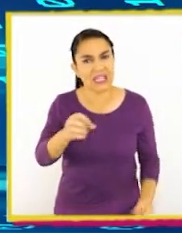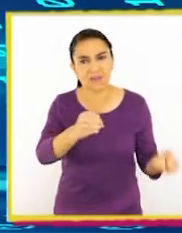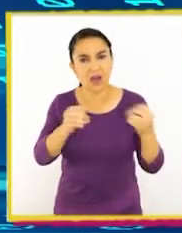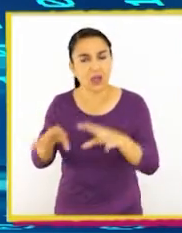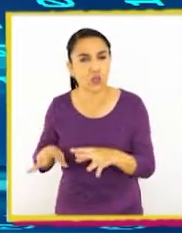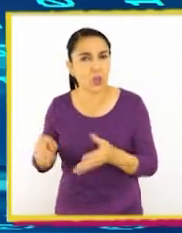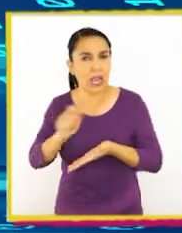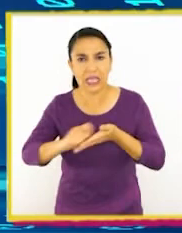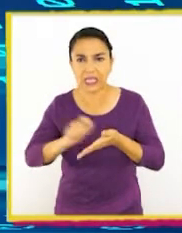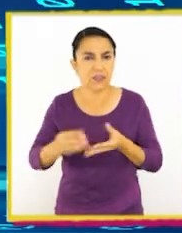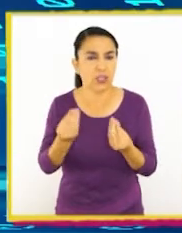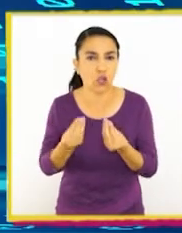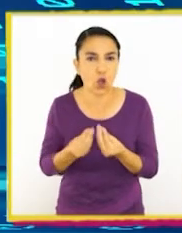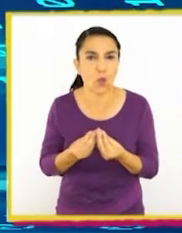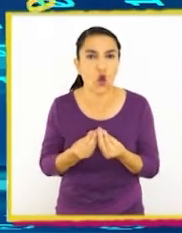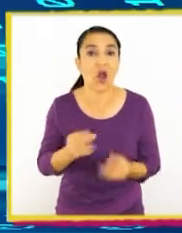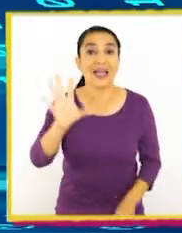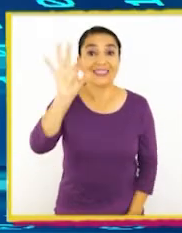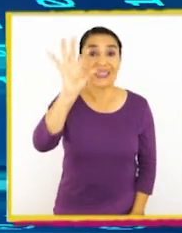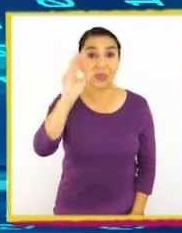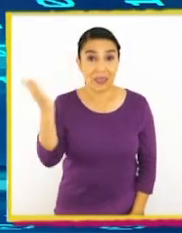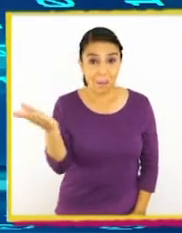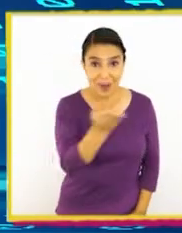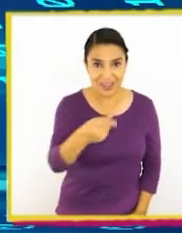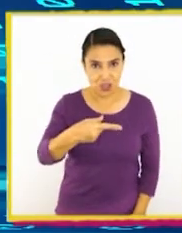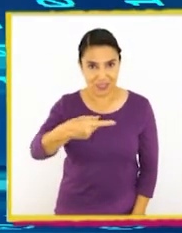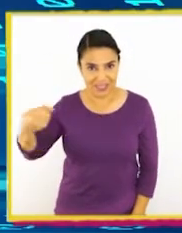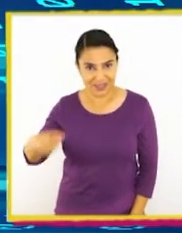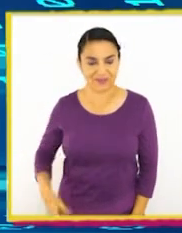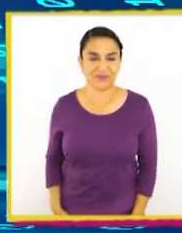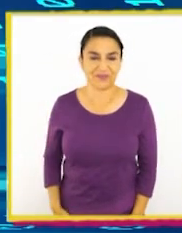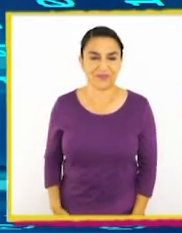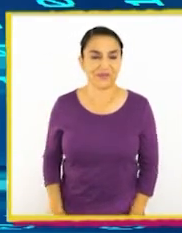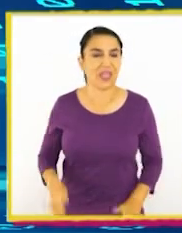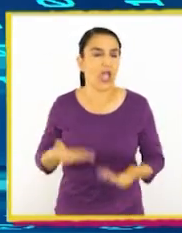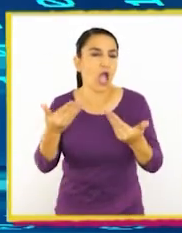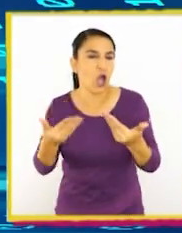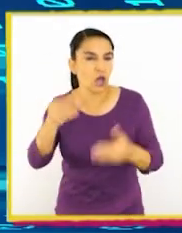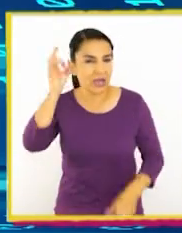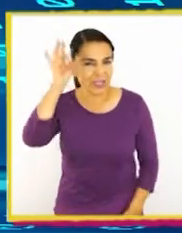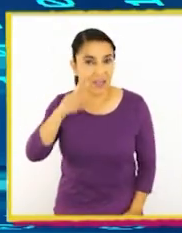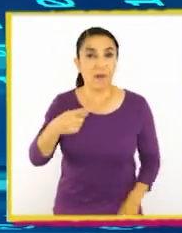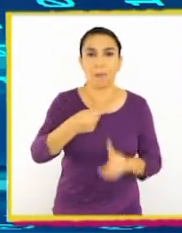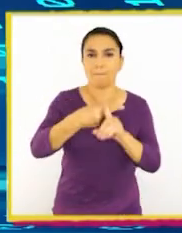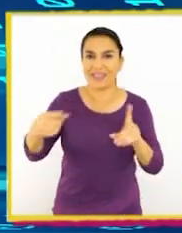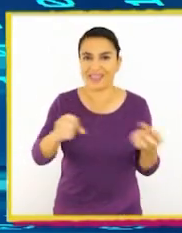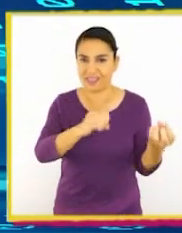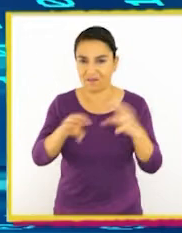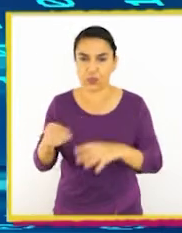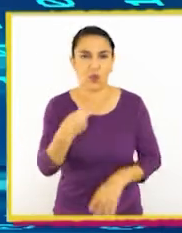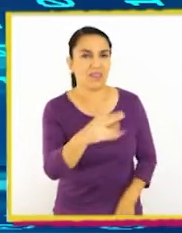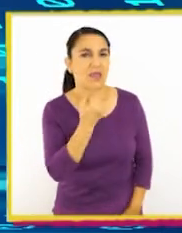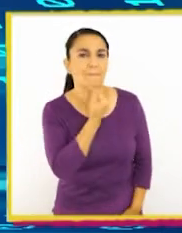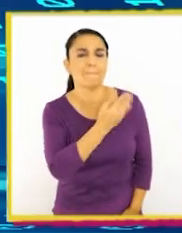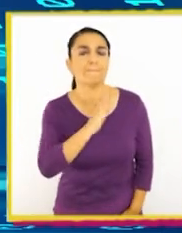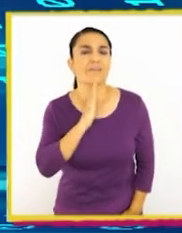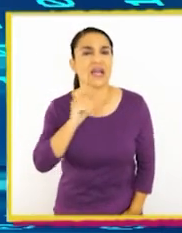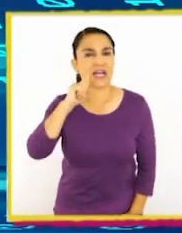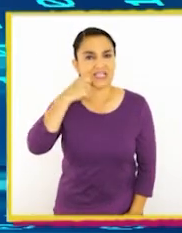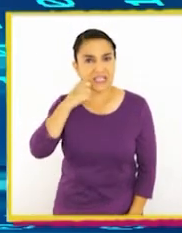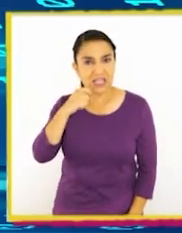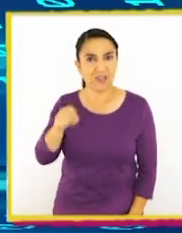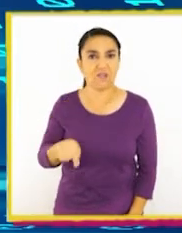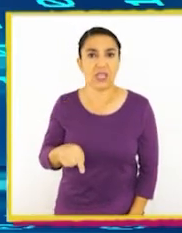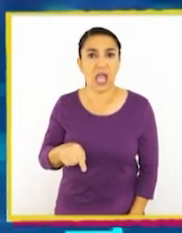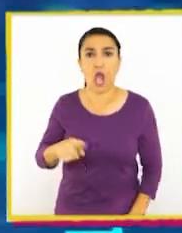puede escribir como una fracción de la forma 50 partido 100. Ahora, si sabemos que la mitad de la basura de Maca correspondía a